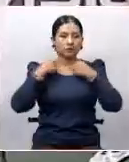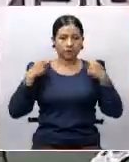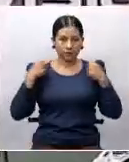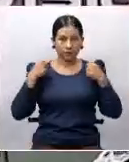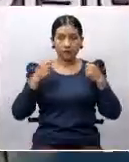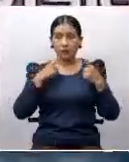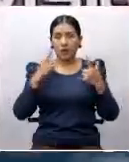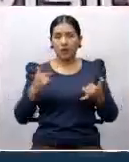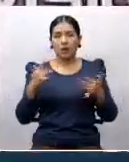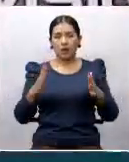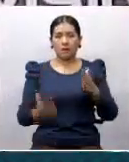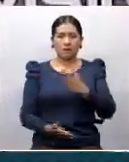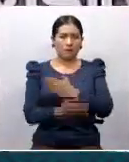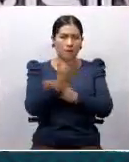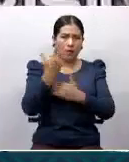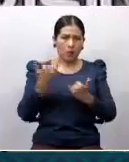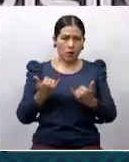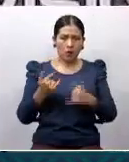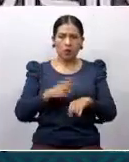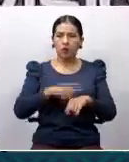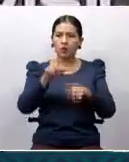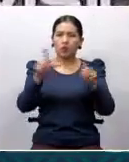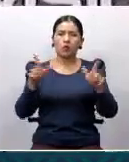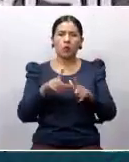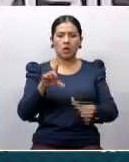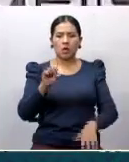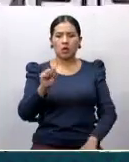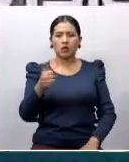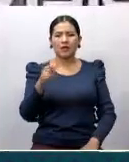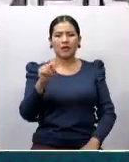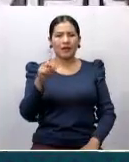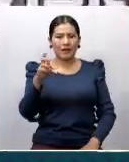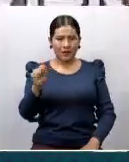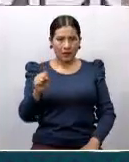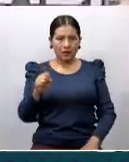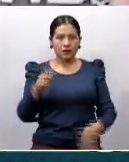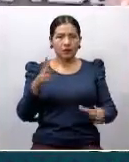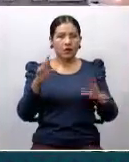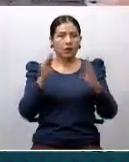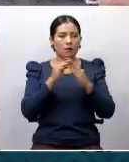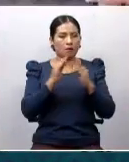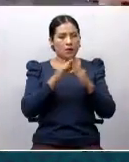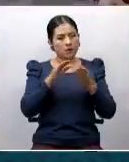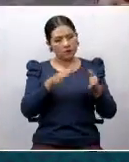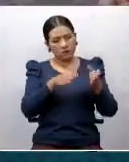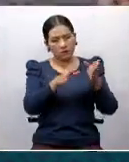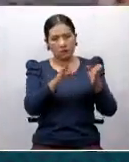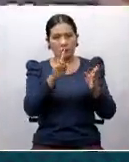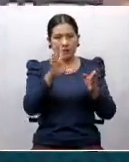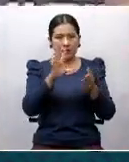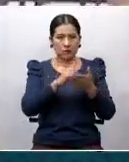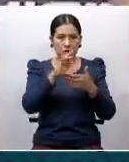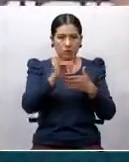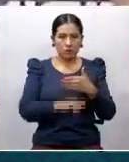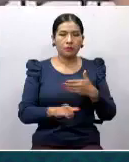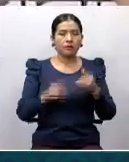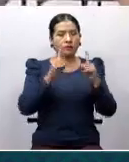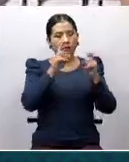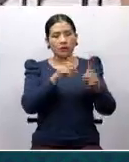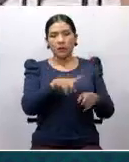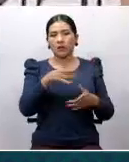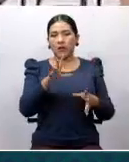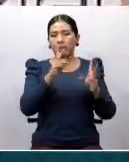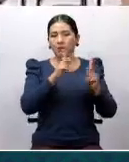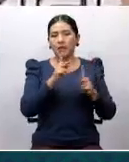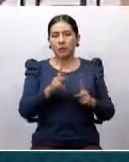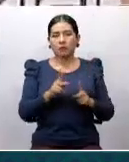Ocurrido en horas de la mañana en la zona Los Andes, pasaje 25 de mayo. Bueno, los datos de la víctima es de una